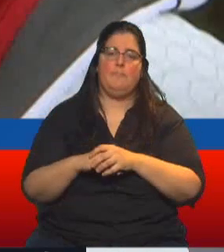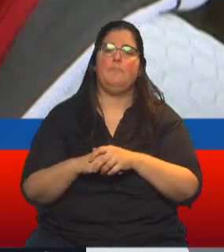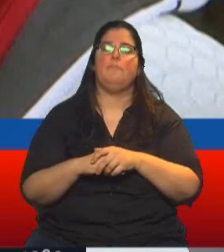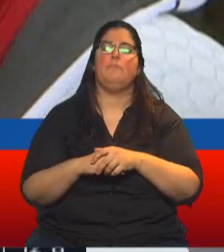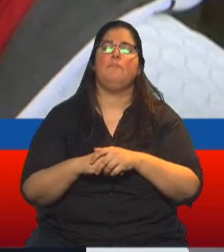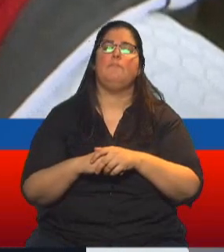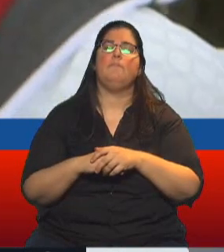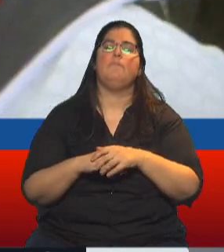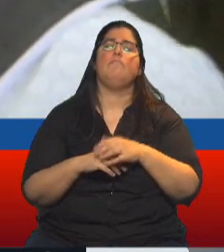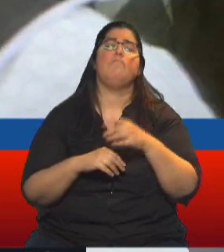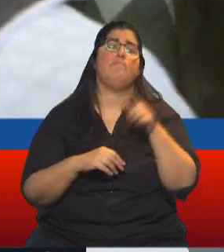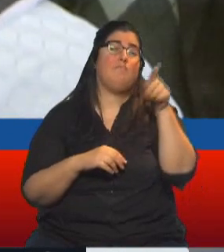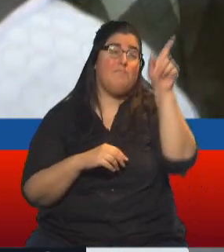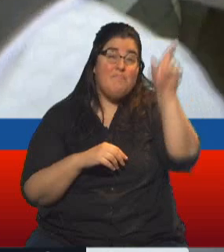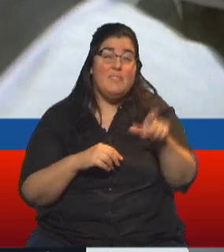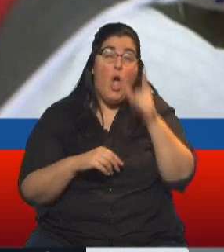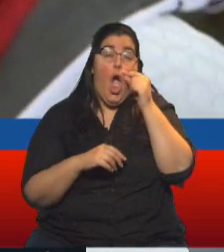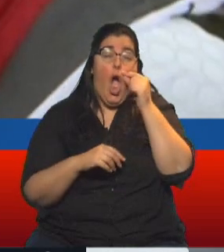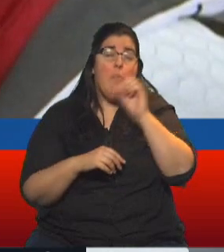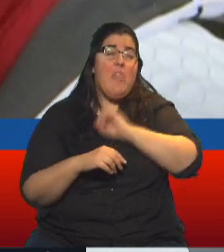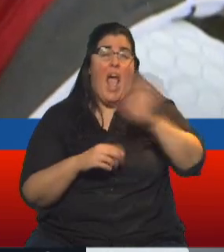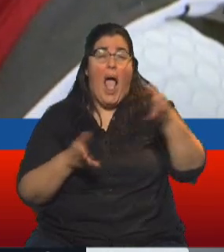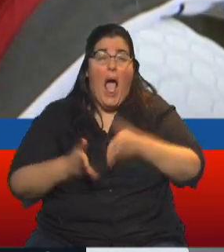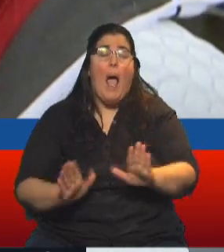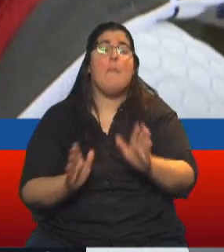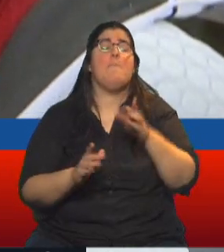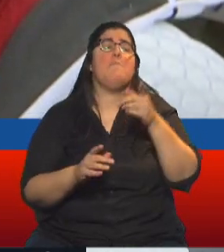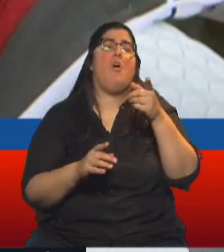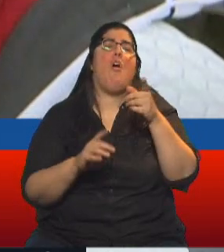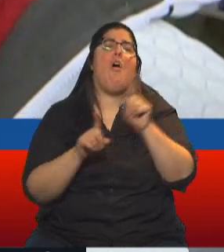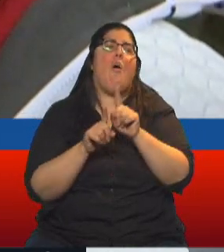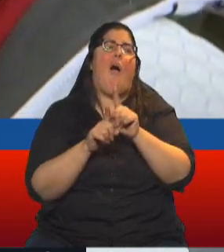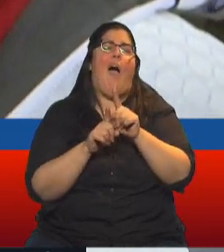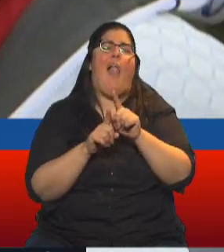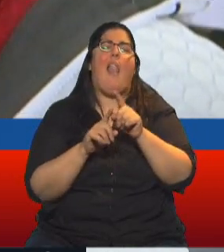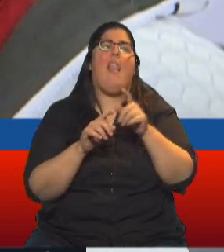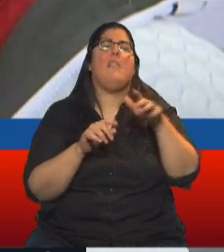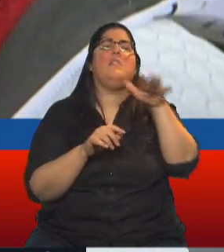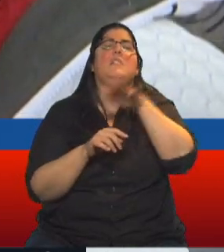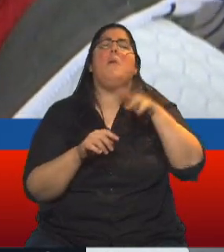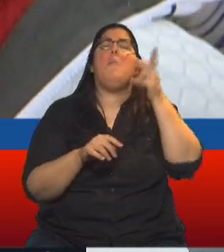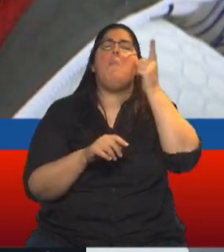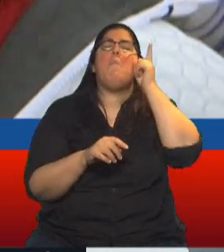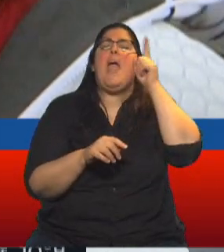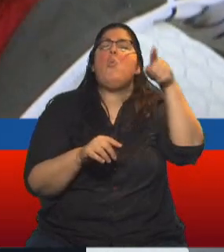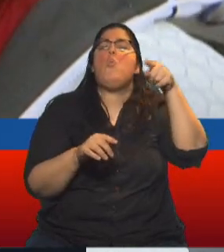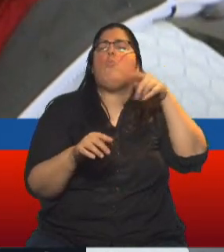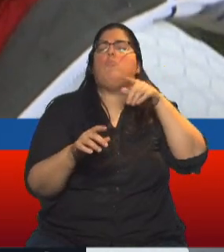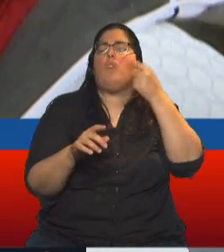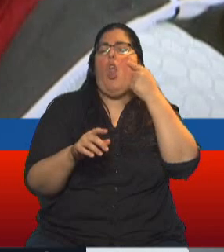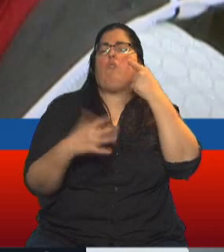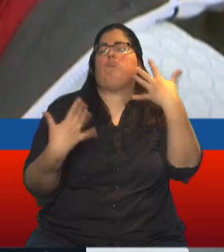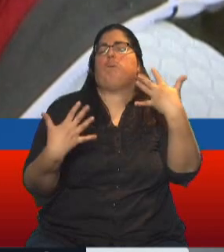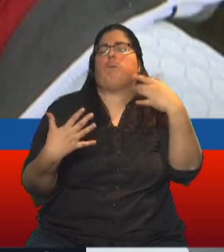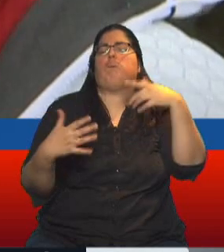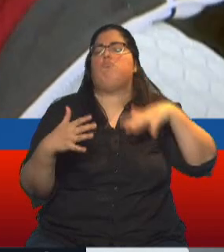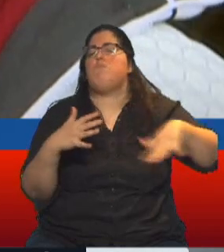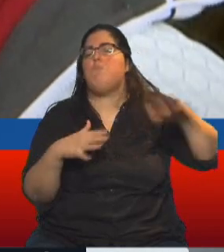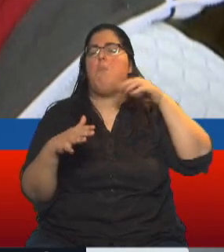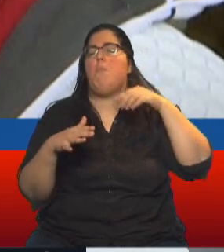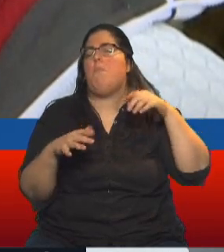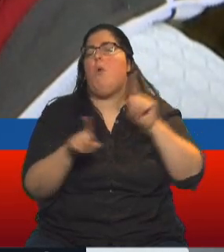Un hombre campesino, rondero que salió del Perú profundo, ¿no? Y estamos contentos y toda la población